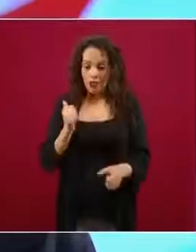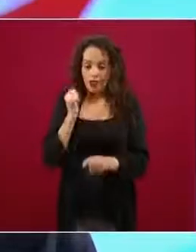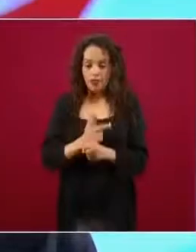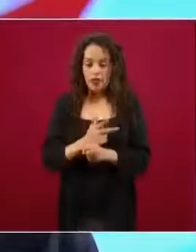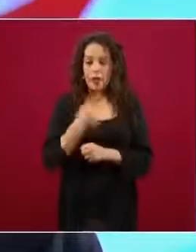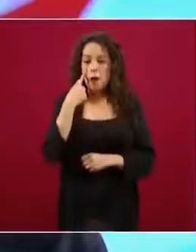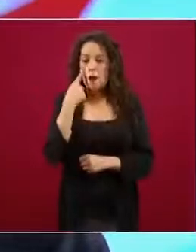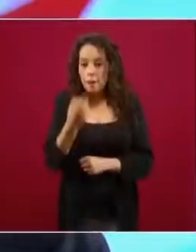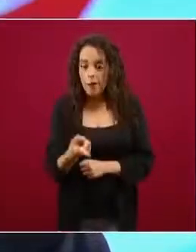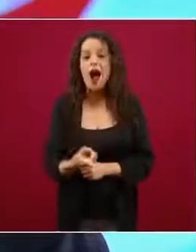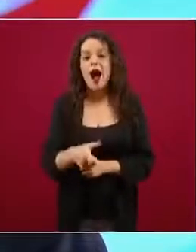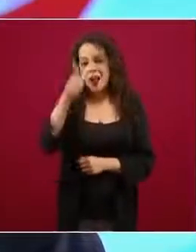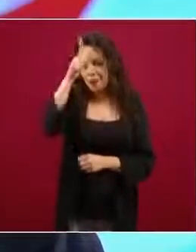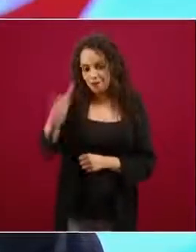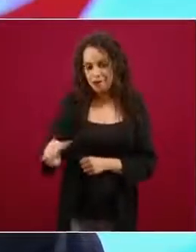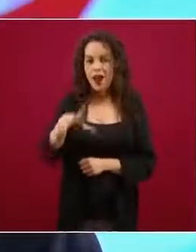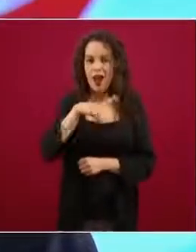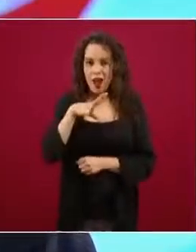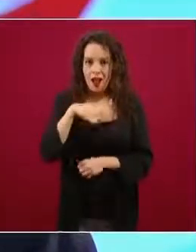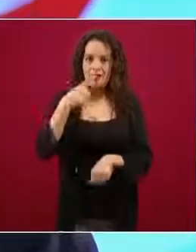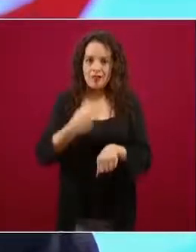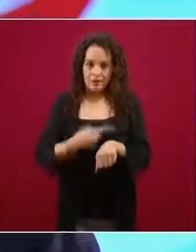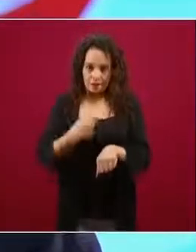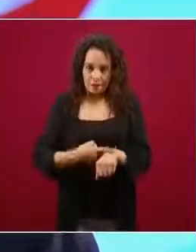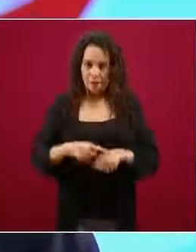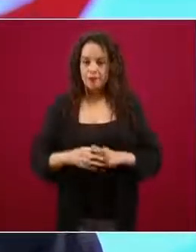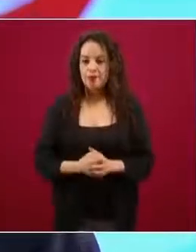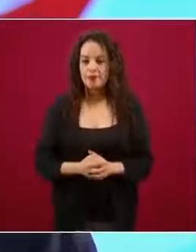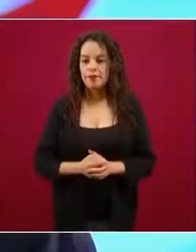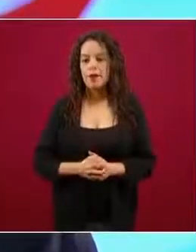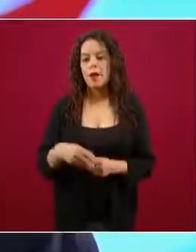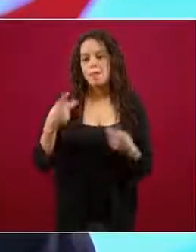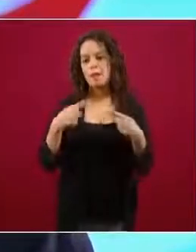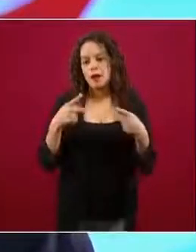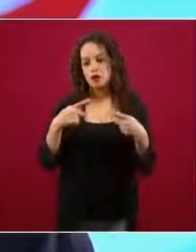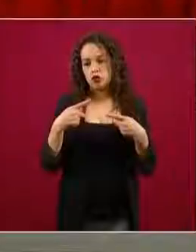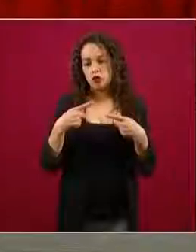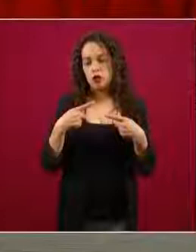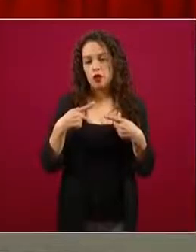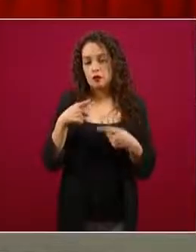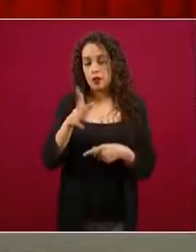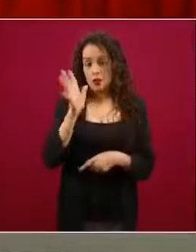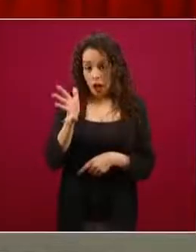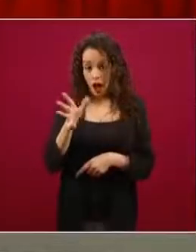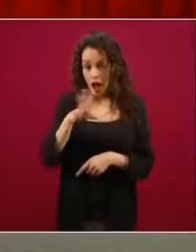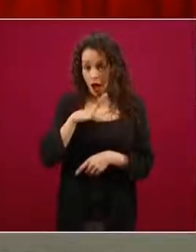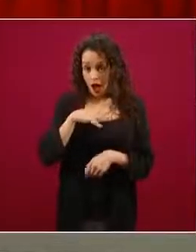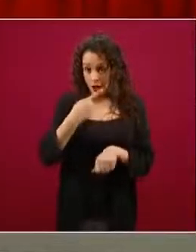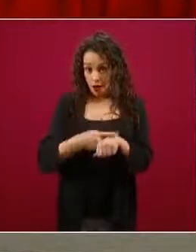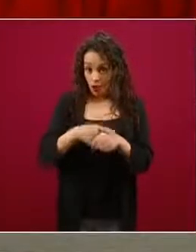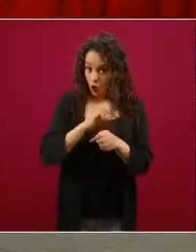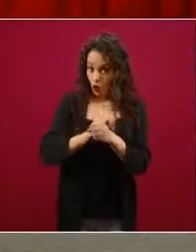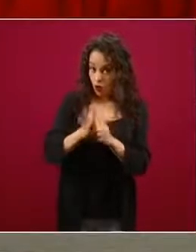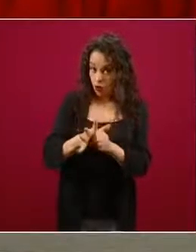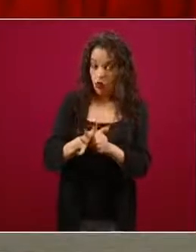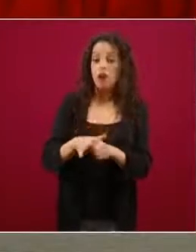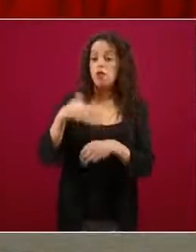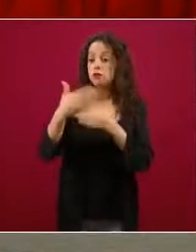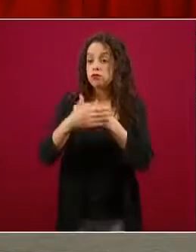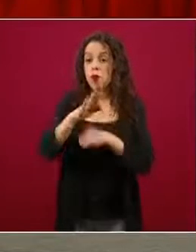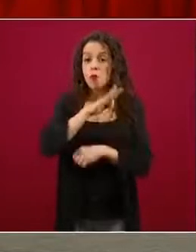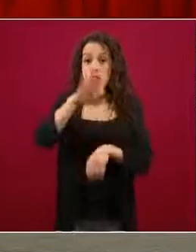hospitalarios resolutivos de personas que tengan COVID con riesgo de complicarse. Digo que hoy empezará porque hoy